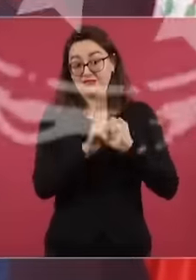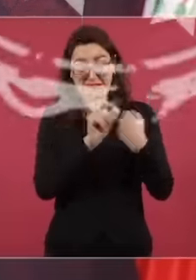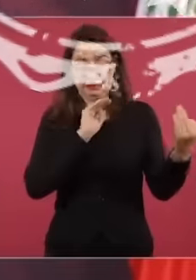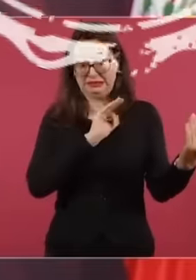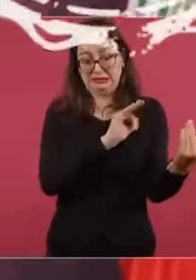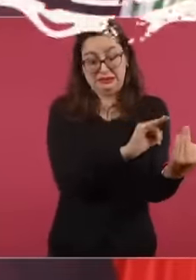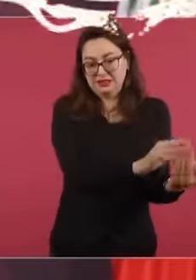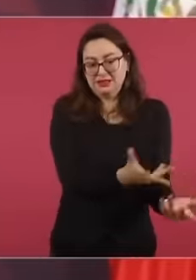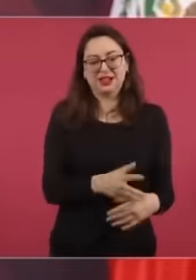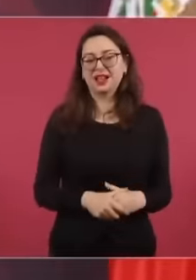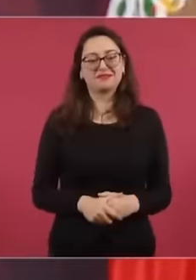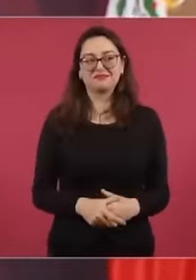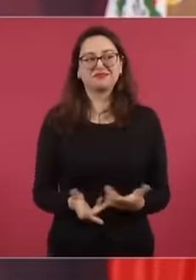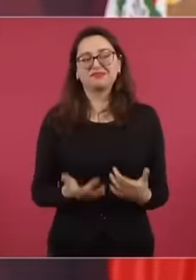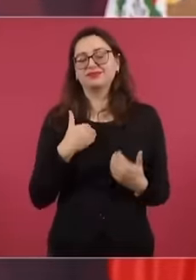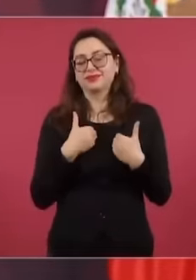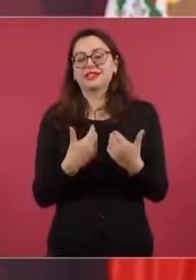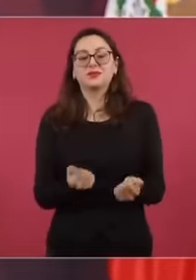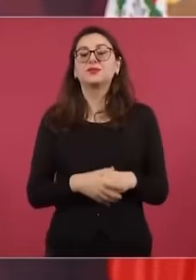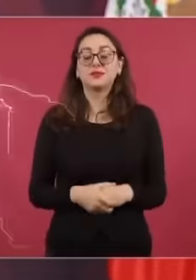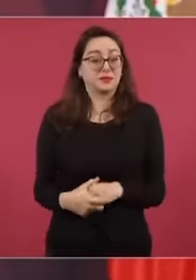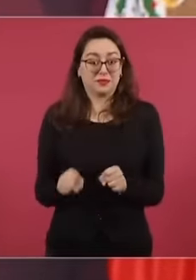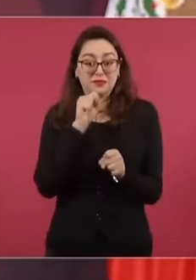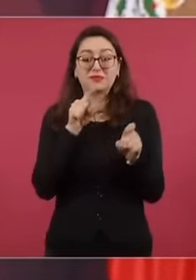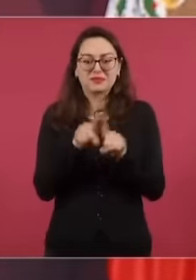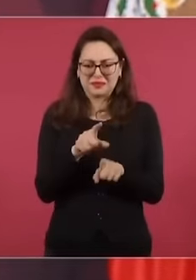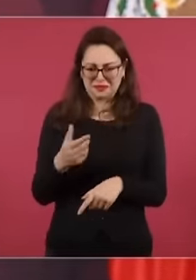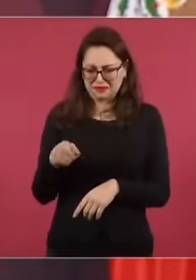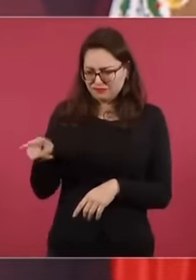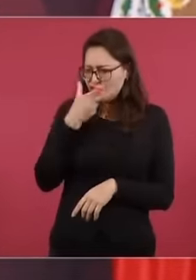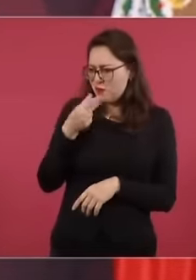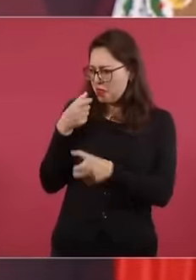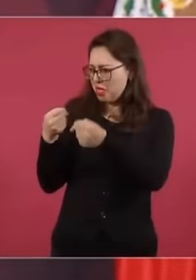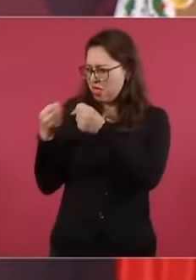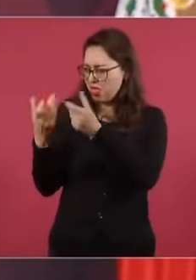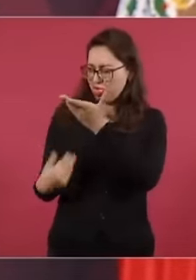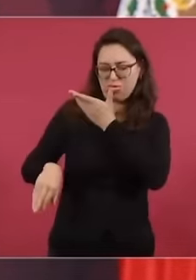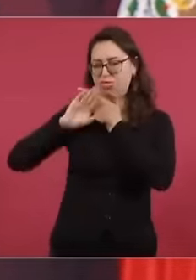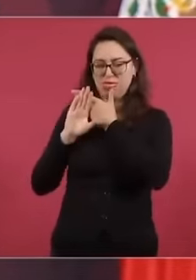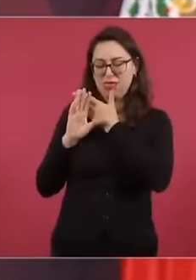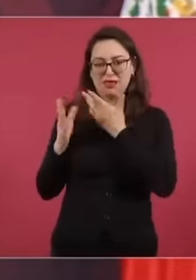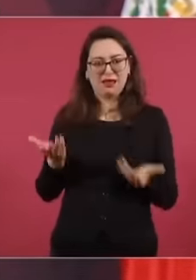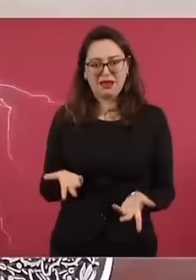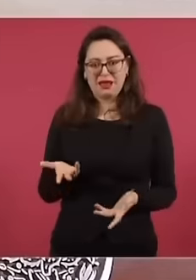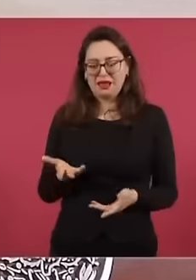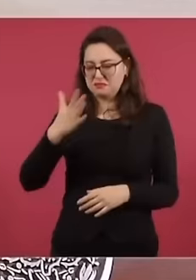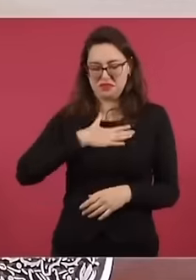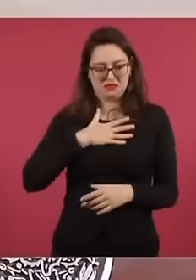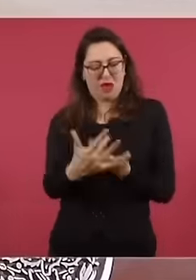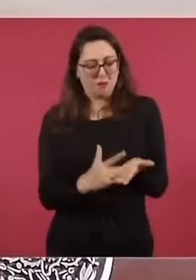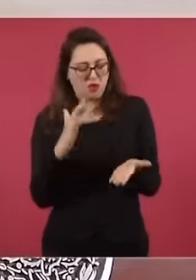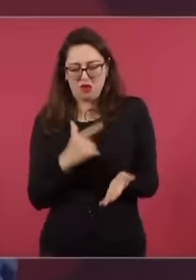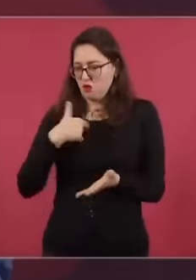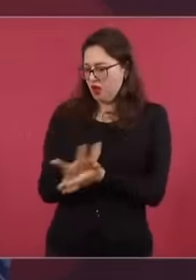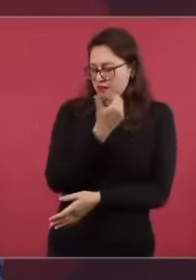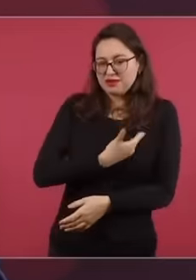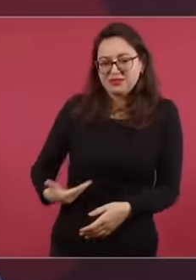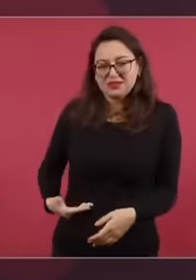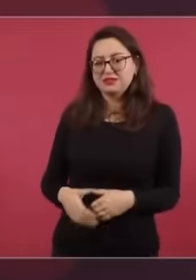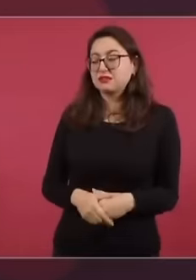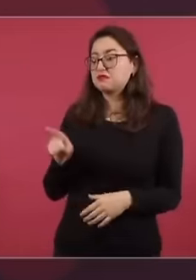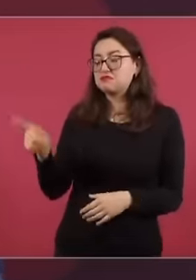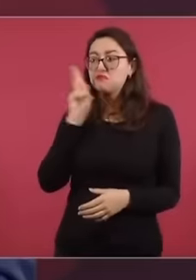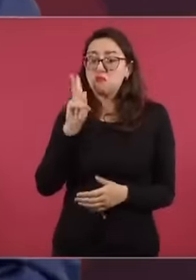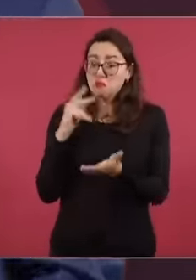Ahora este periodista que sacó el reportaje de que yo estoy metido en el narcotráfico, porque me dieron dinero para la campaña sin presentar una sola prueba. Y es